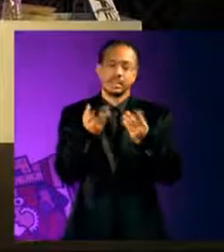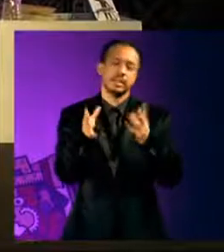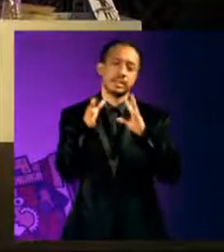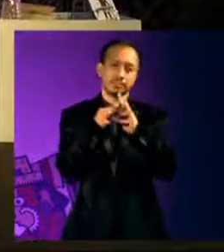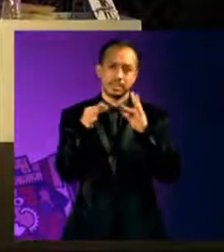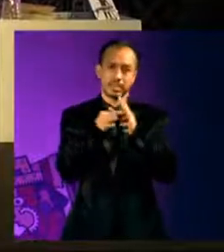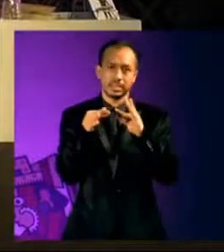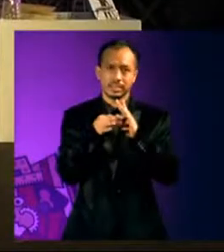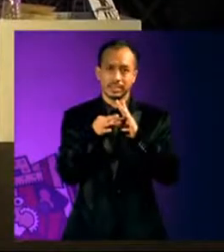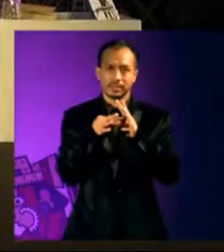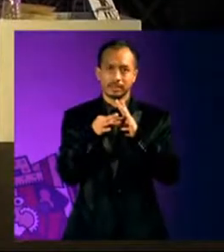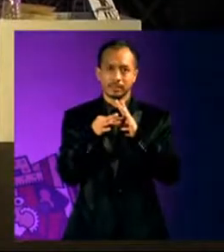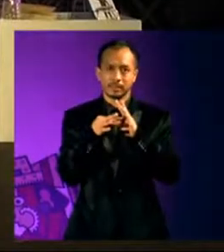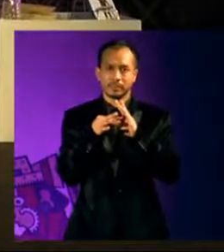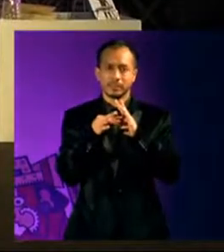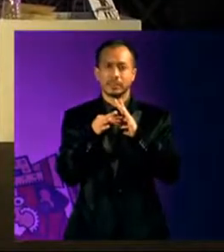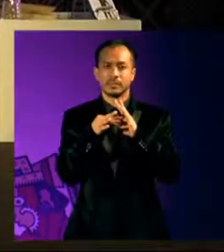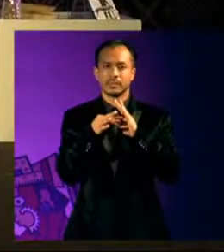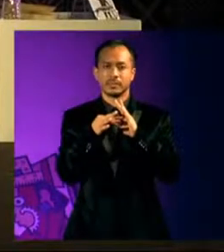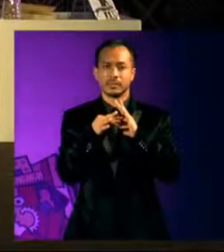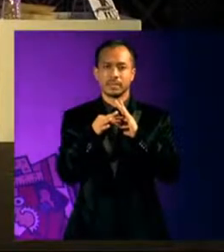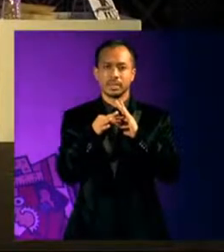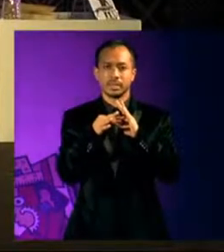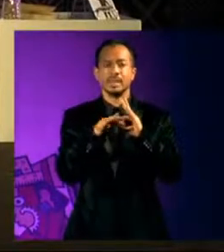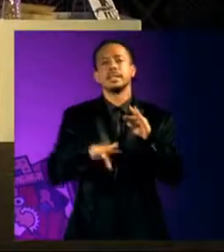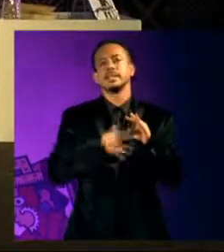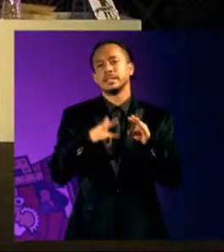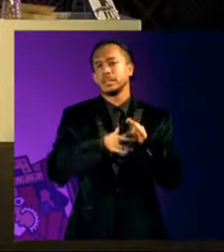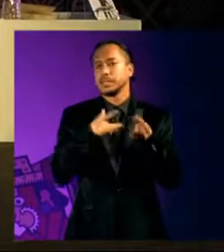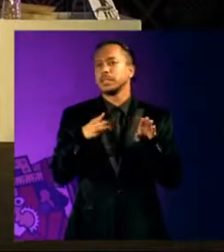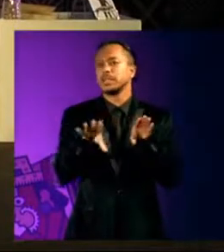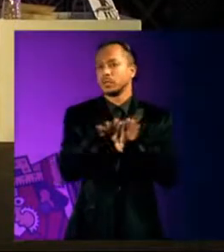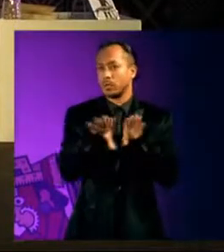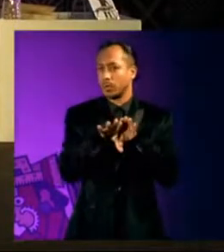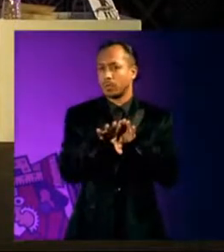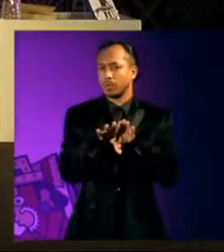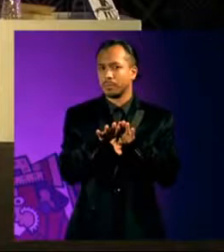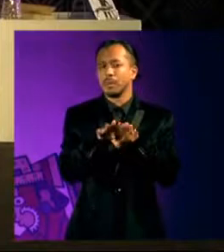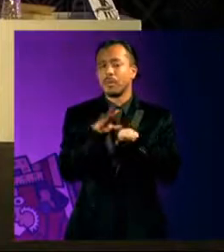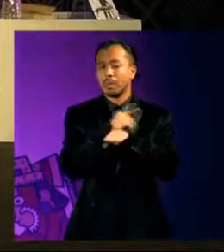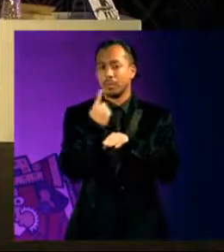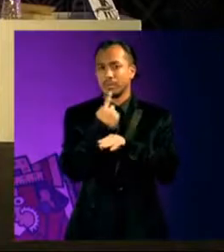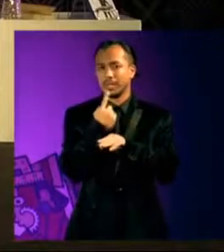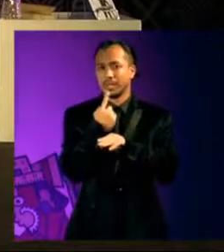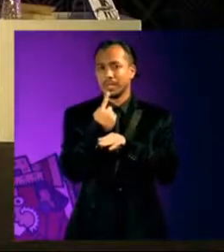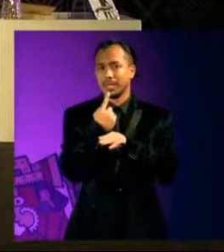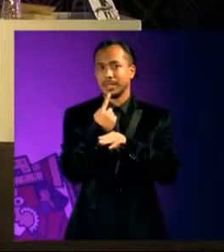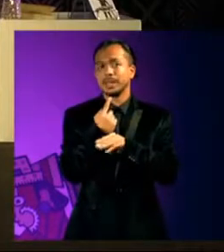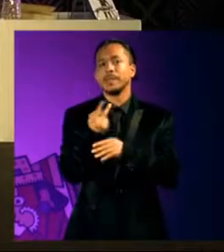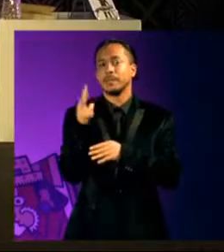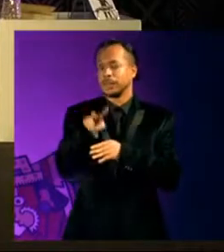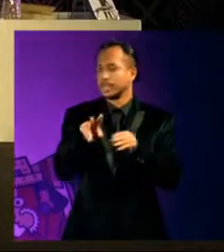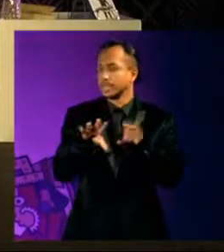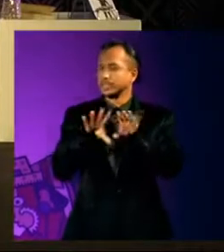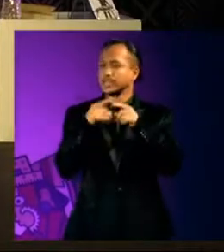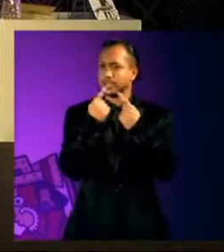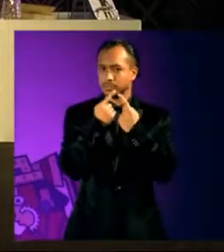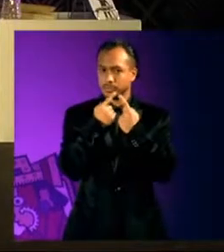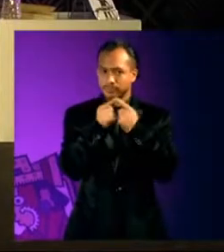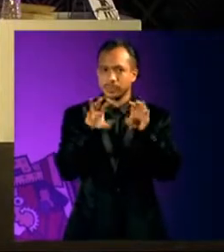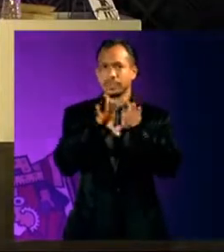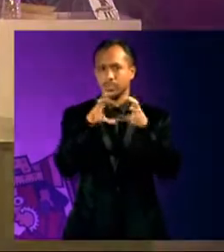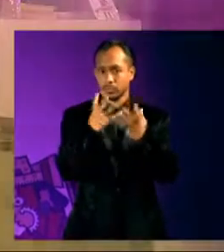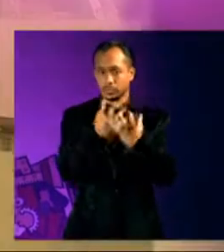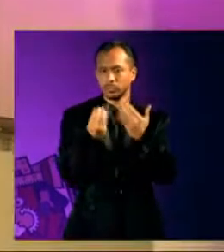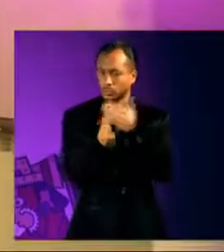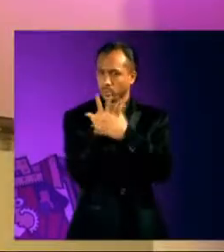un poquito más de la vivencia que además es literalmente un mundo nuevo no hemos sabido nunca que se siente eso